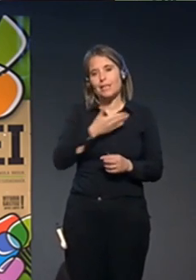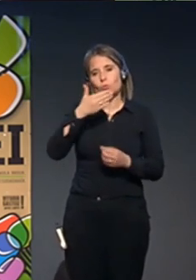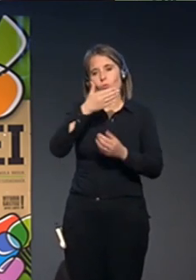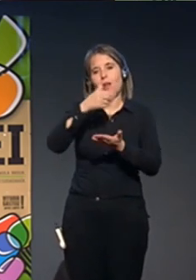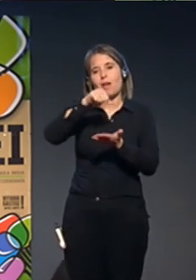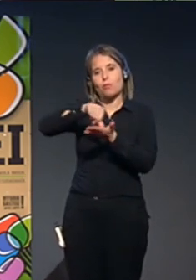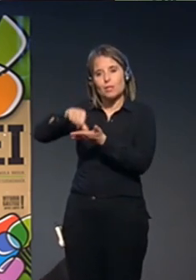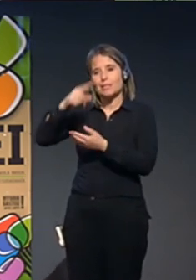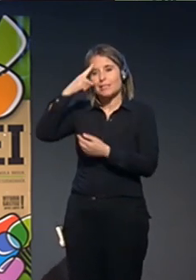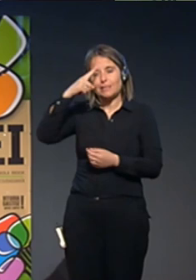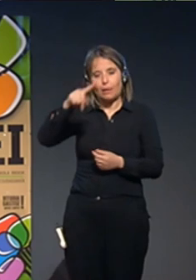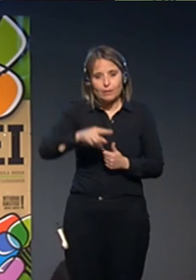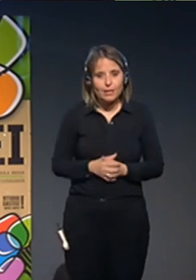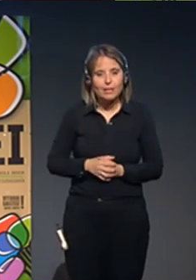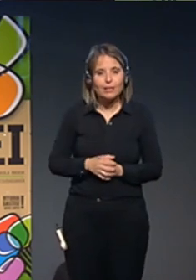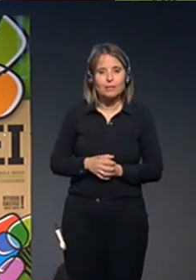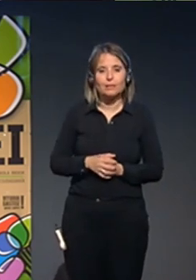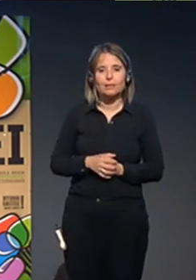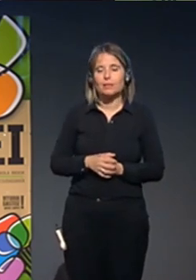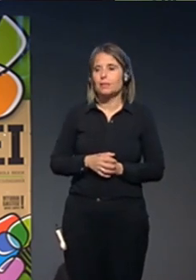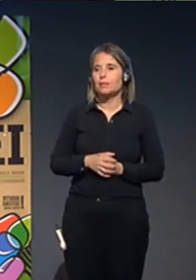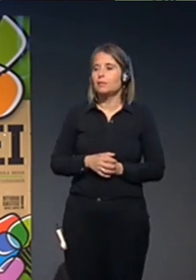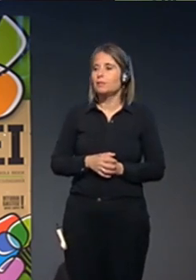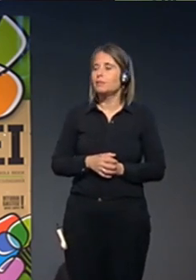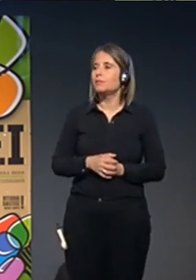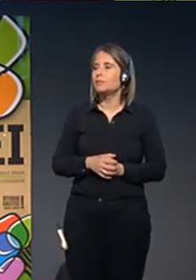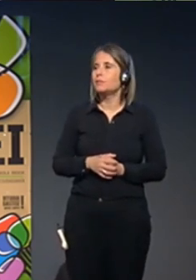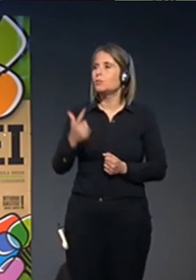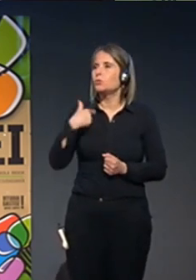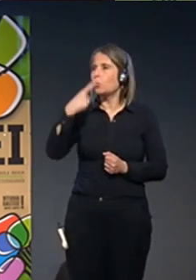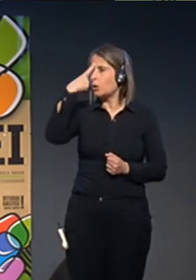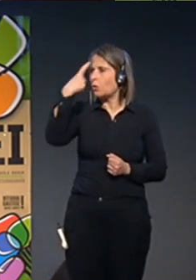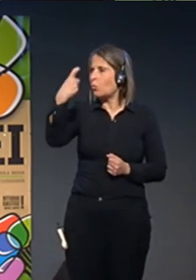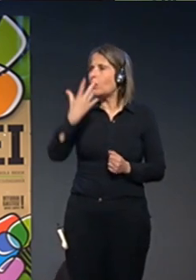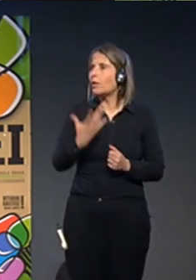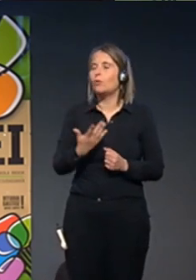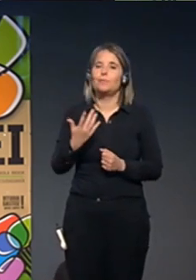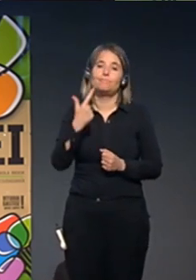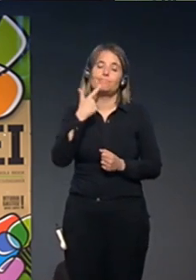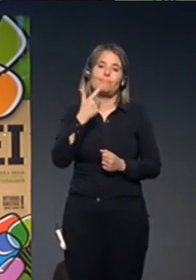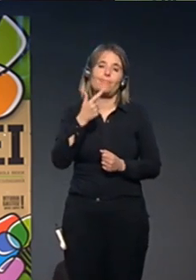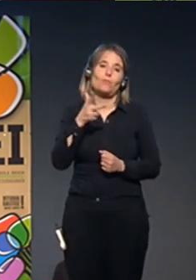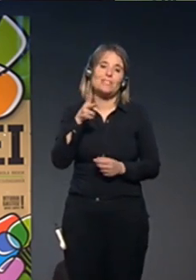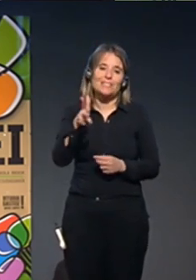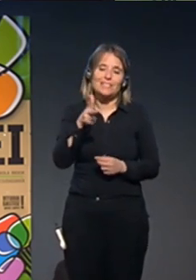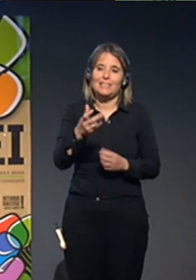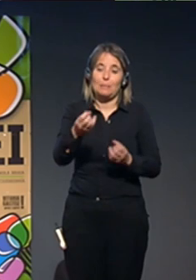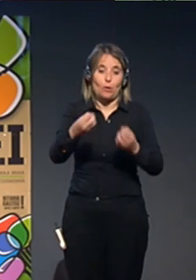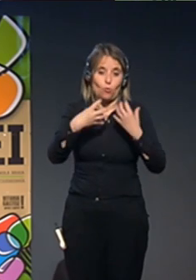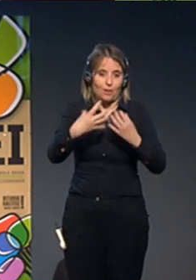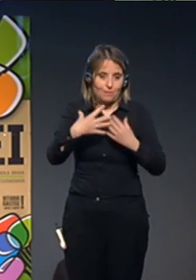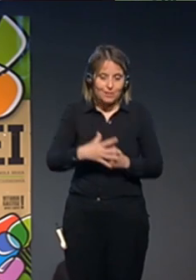ciudadanía también ser conscientes de que me recuerdo a veces un chiste que me contaban cuando era